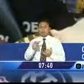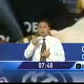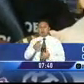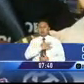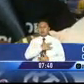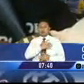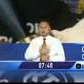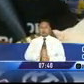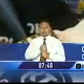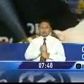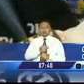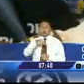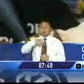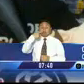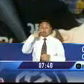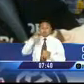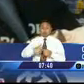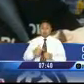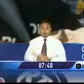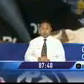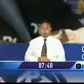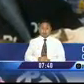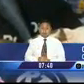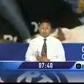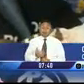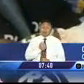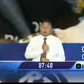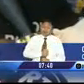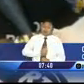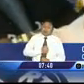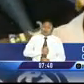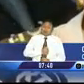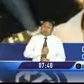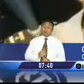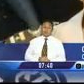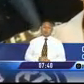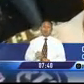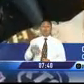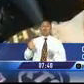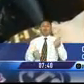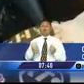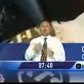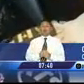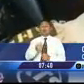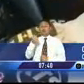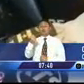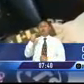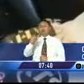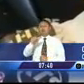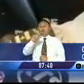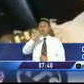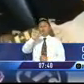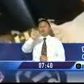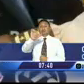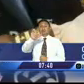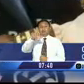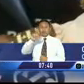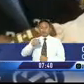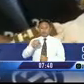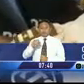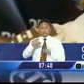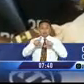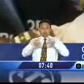seguridad en esta estación de combustible. Lastimosamente, un vehículo Said color plomo, sin